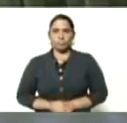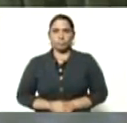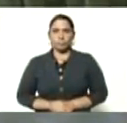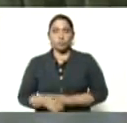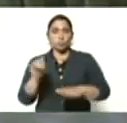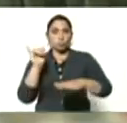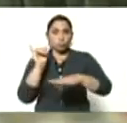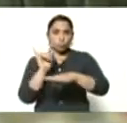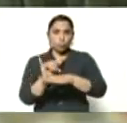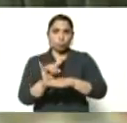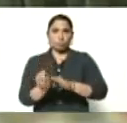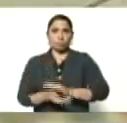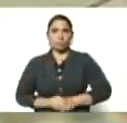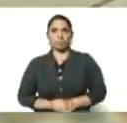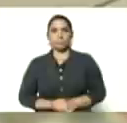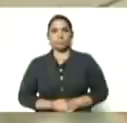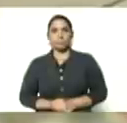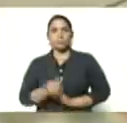Sucre, Lara,